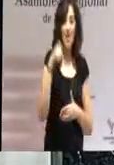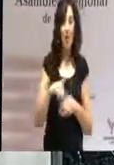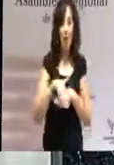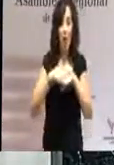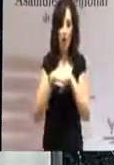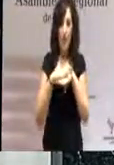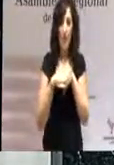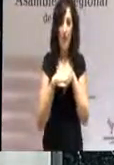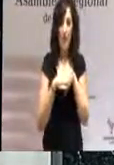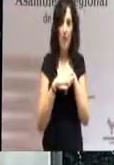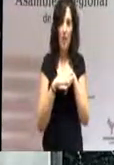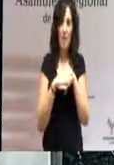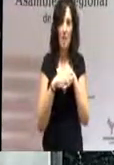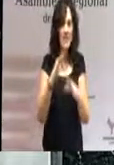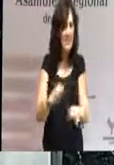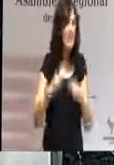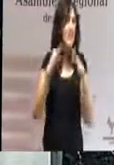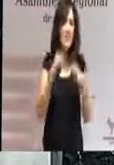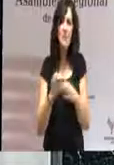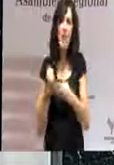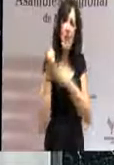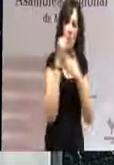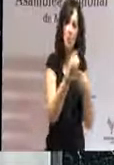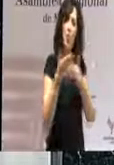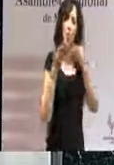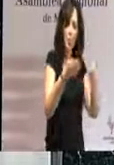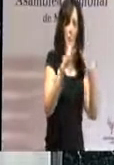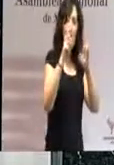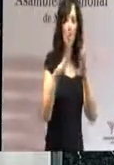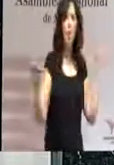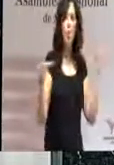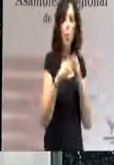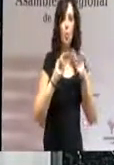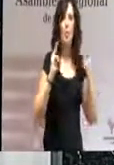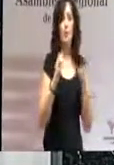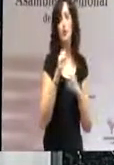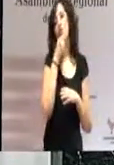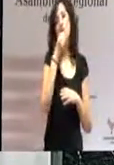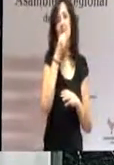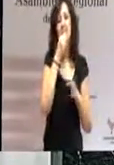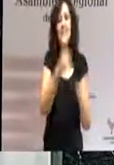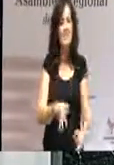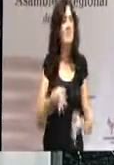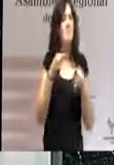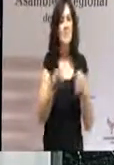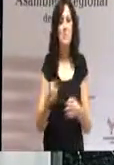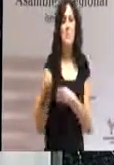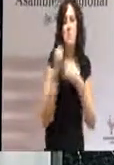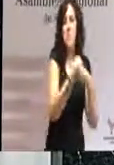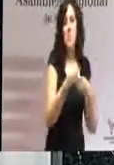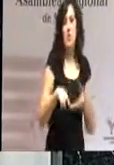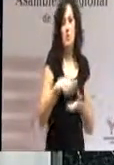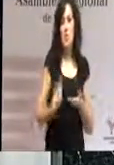tener el apoyo y la ayuda del Grupo Parlamentario Socialista del Partido Socialista en la región de